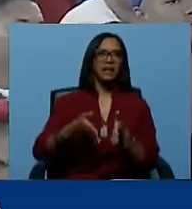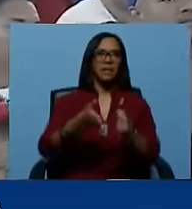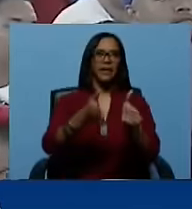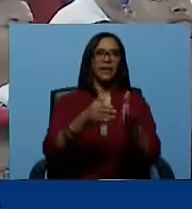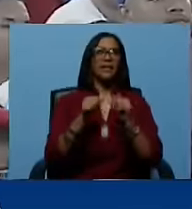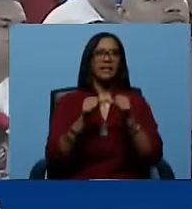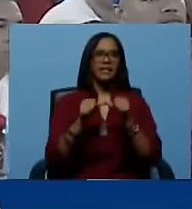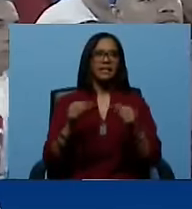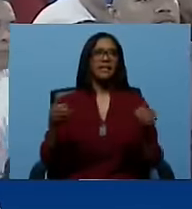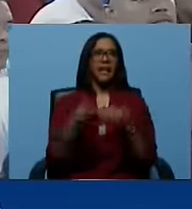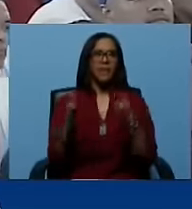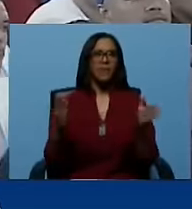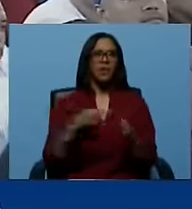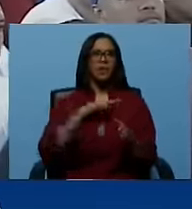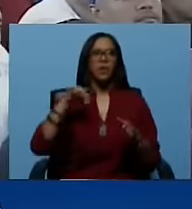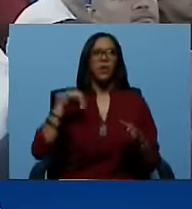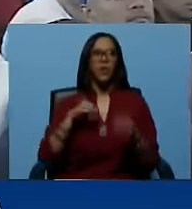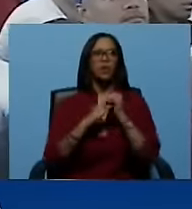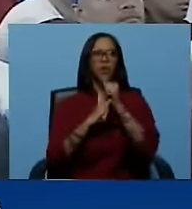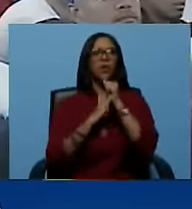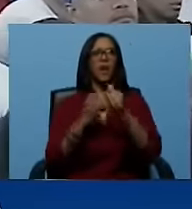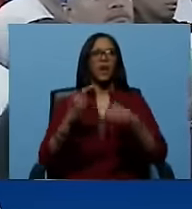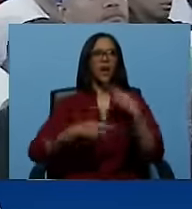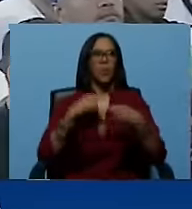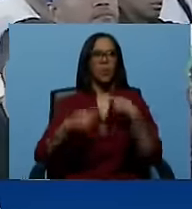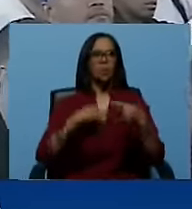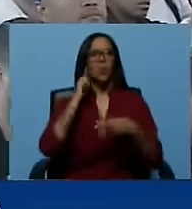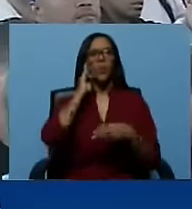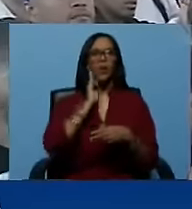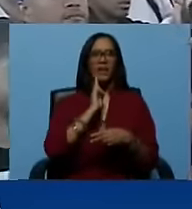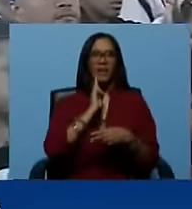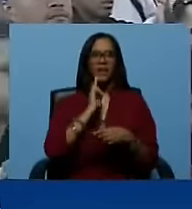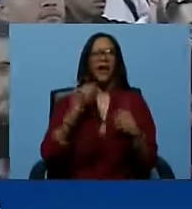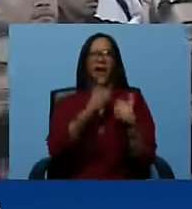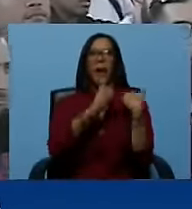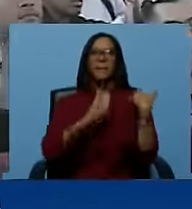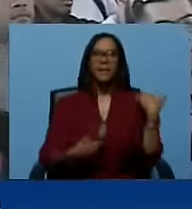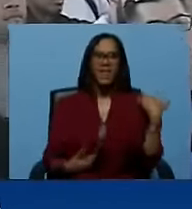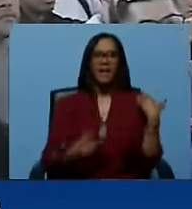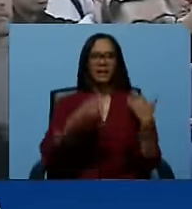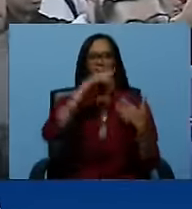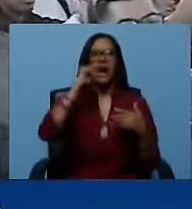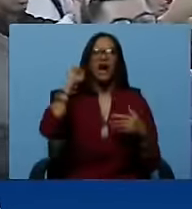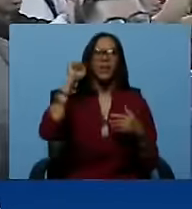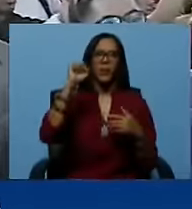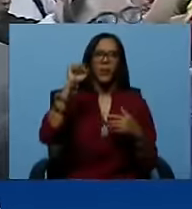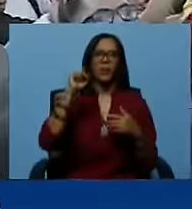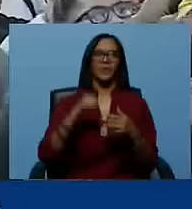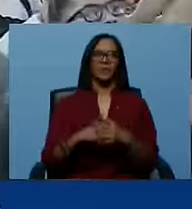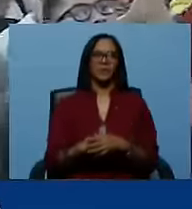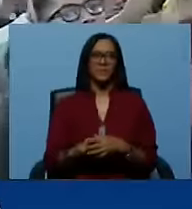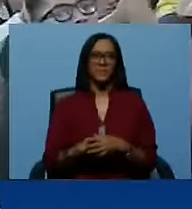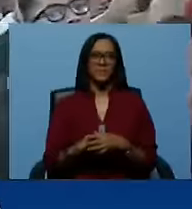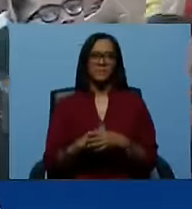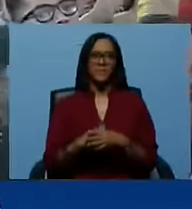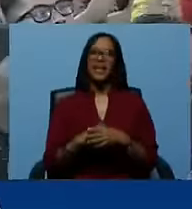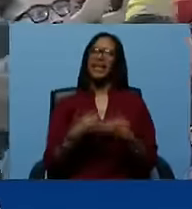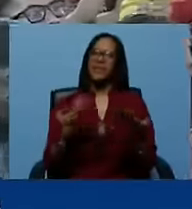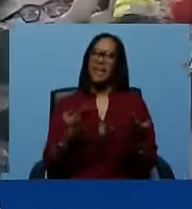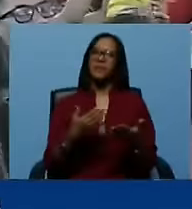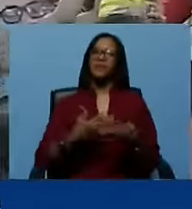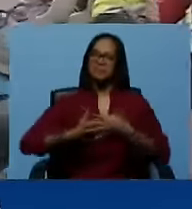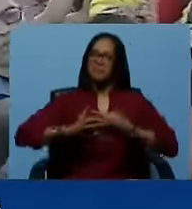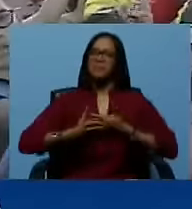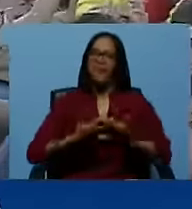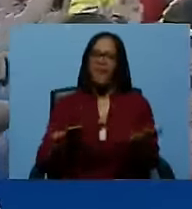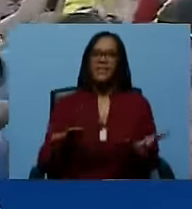sigue abriendo nuestro líder de la revolución bolivariana, el presidente Nicolás Maduro Moros, quien merece